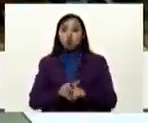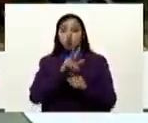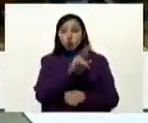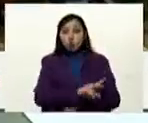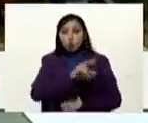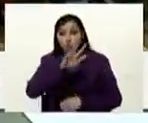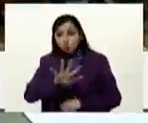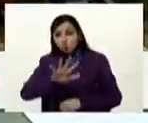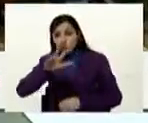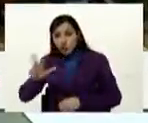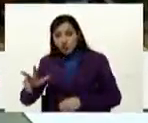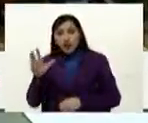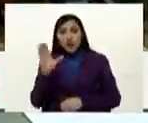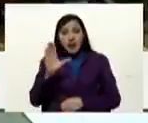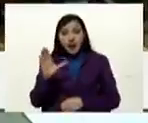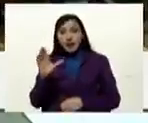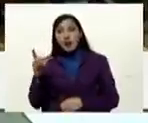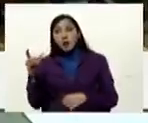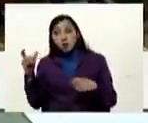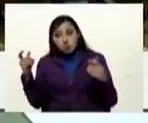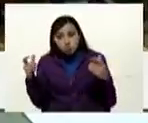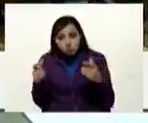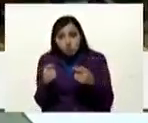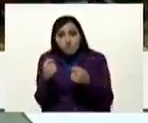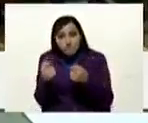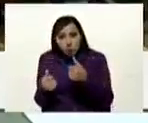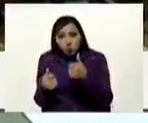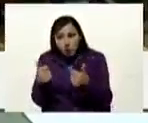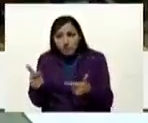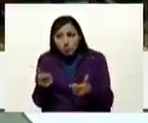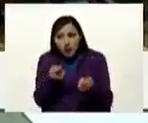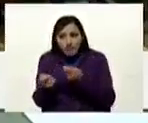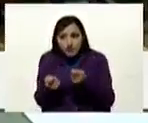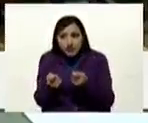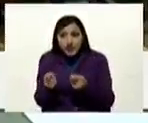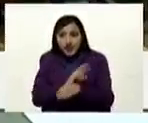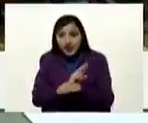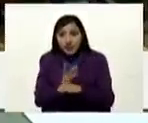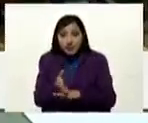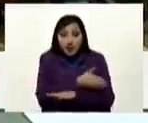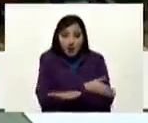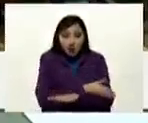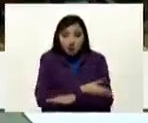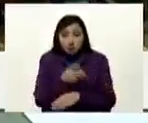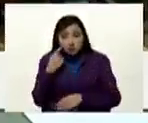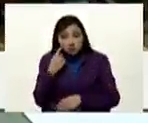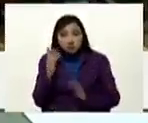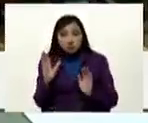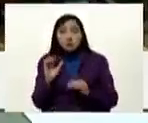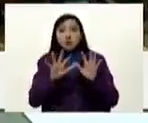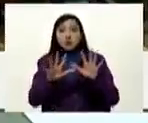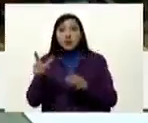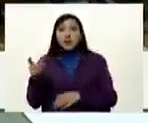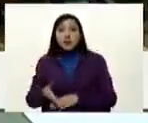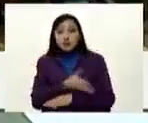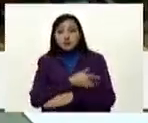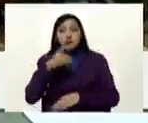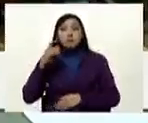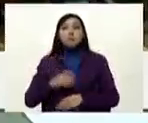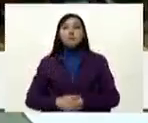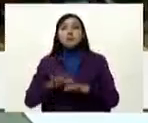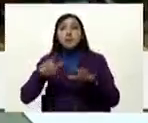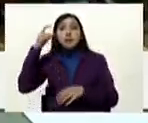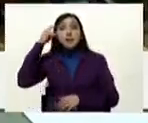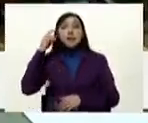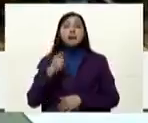253 en Caracas, empezó a bajar Caracas ahora, por las medidas que se tomaron desde hace 10 días. Fíjense, se